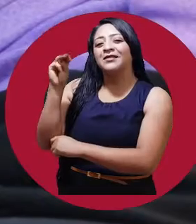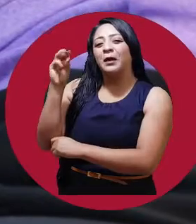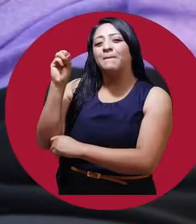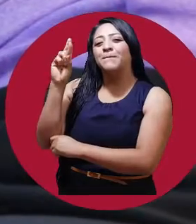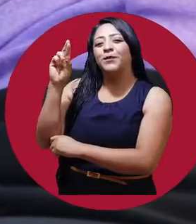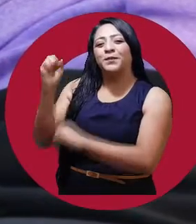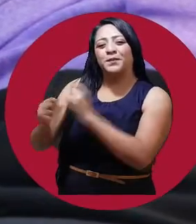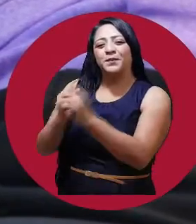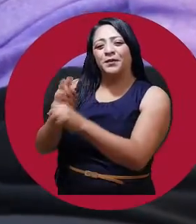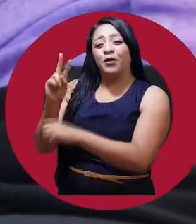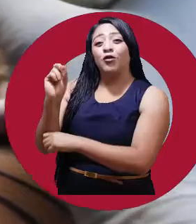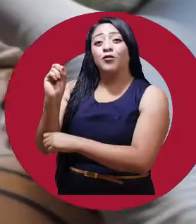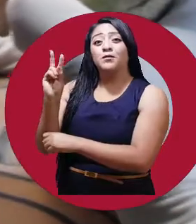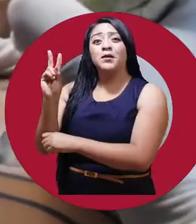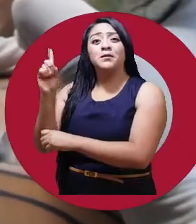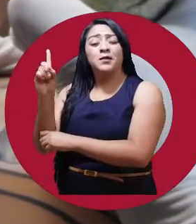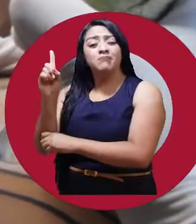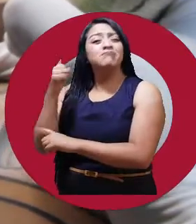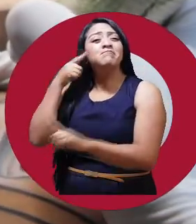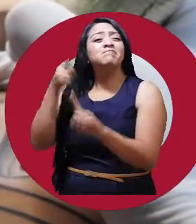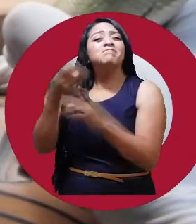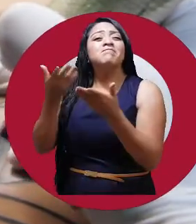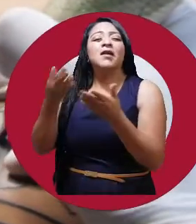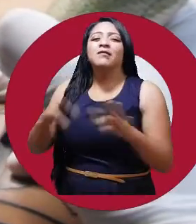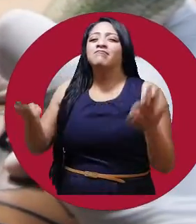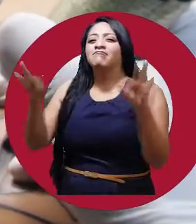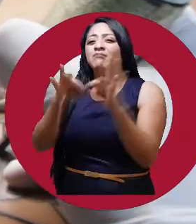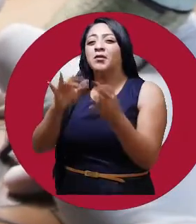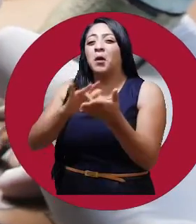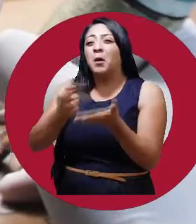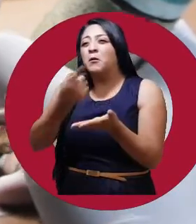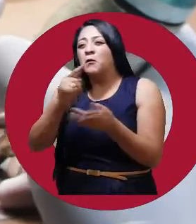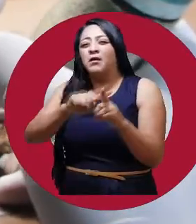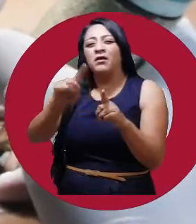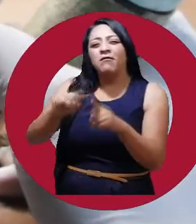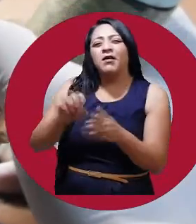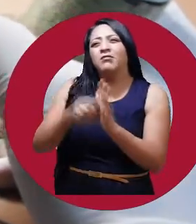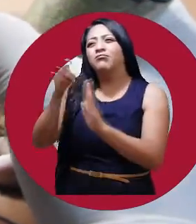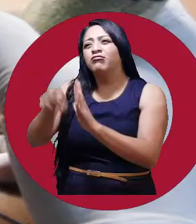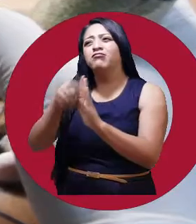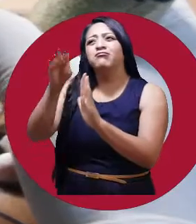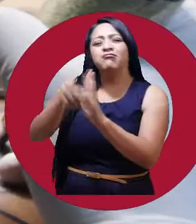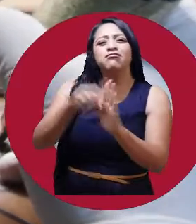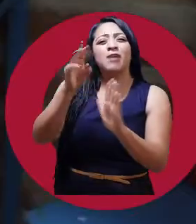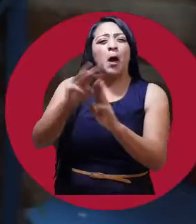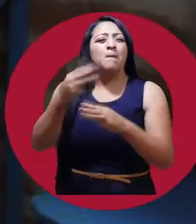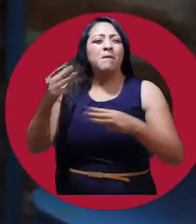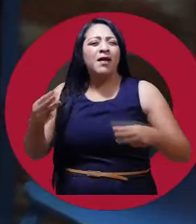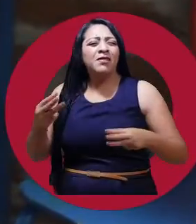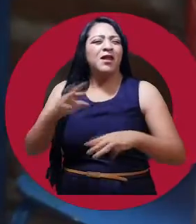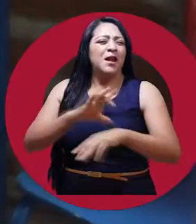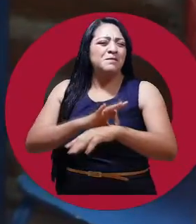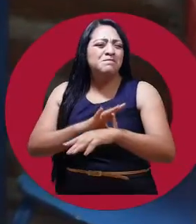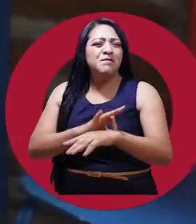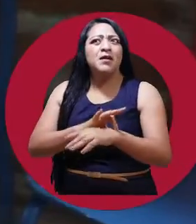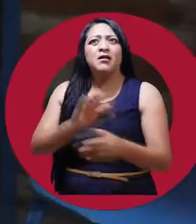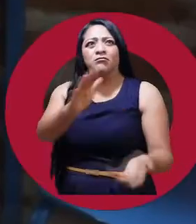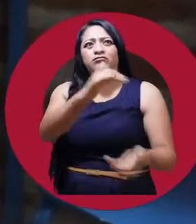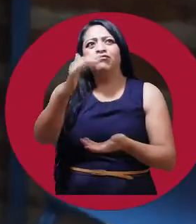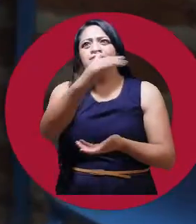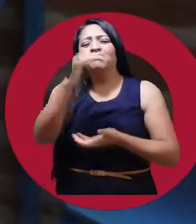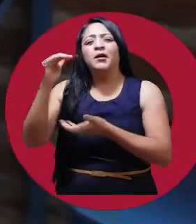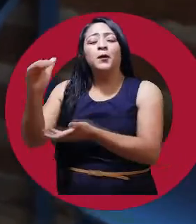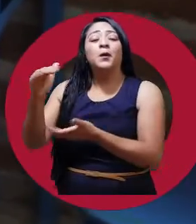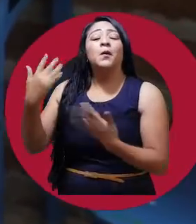fue la recolección de medicina e insumos médicos, los cuales fueron donados como aporte voluntario por la ciudadanía otavaleña. La vicealcaldesa Maricruz Navarro